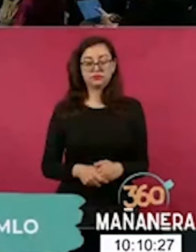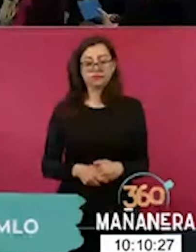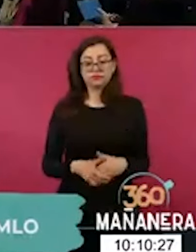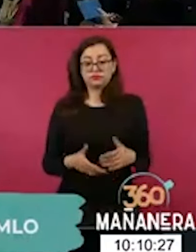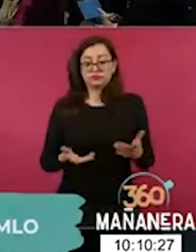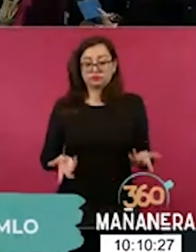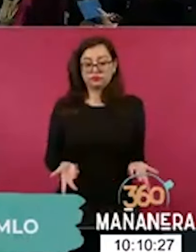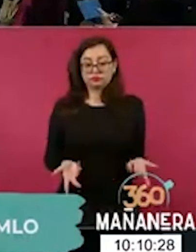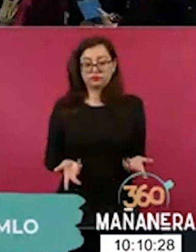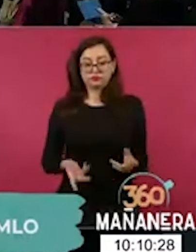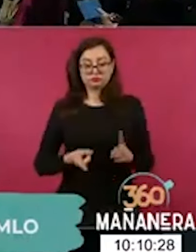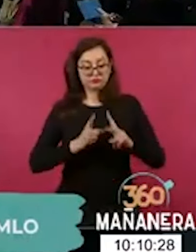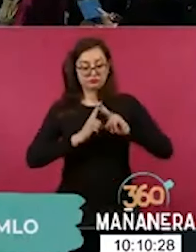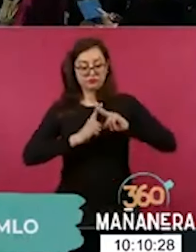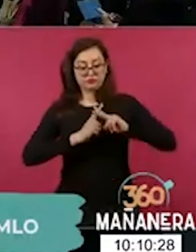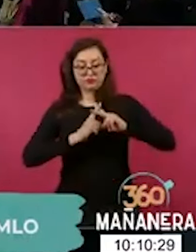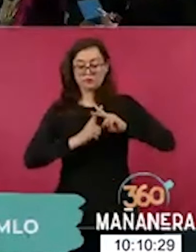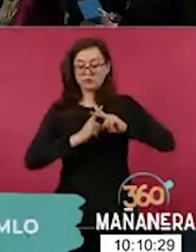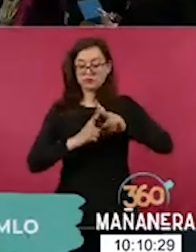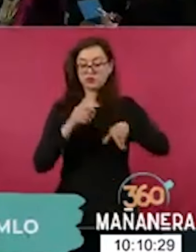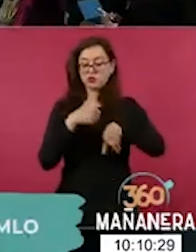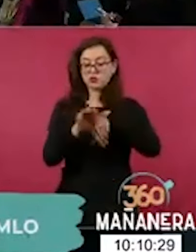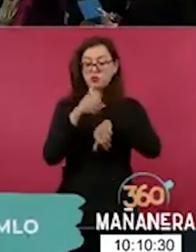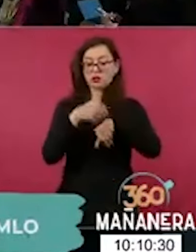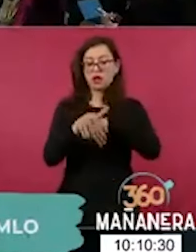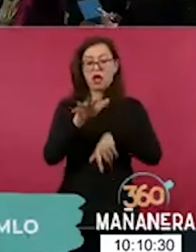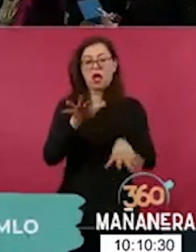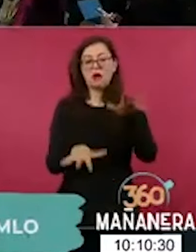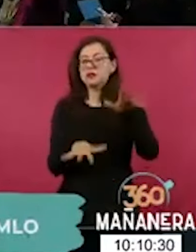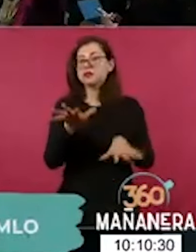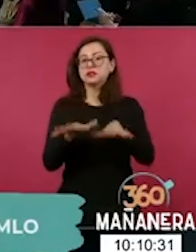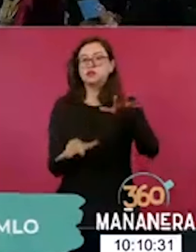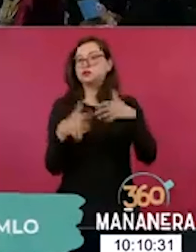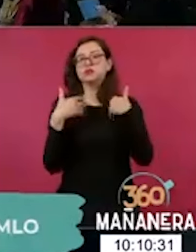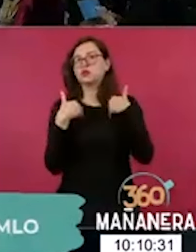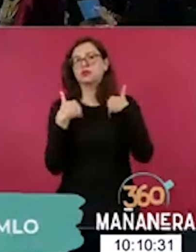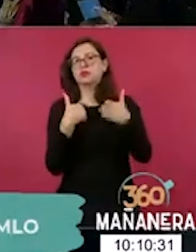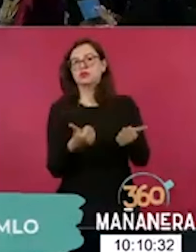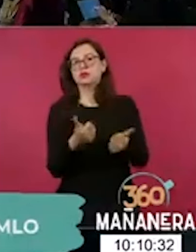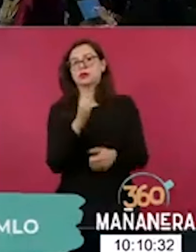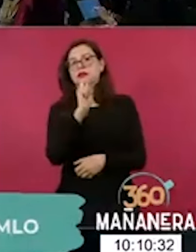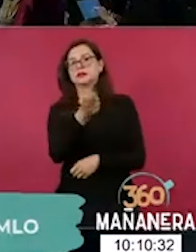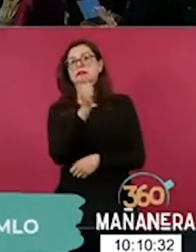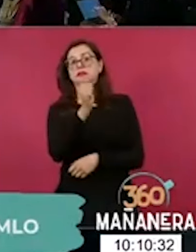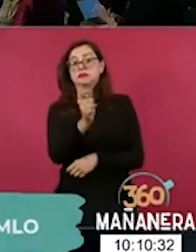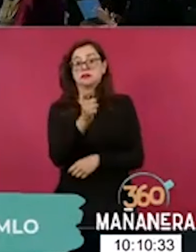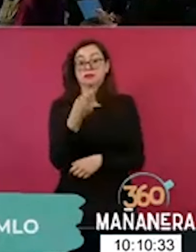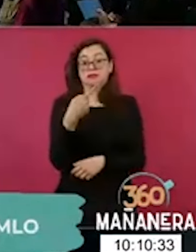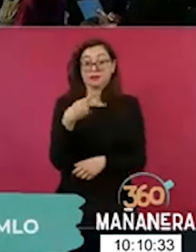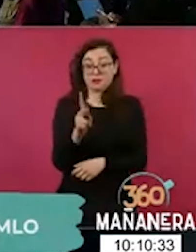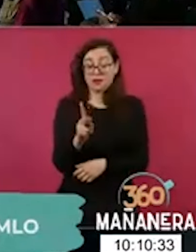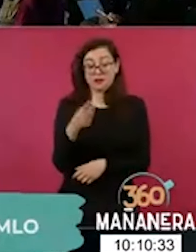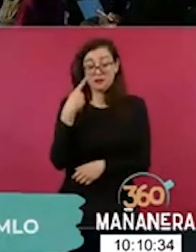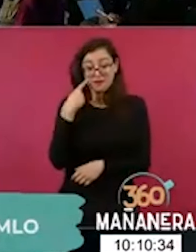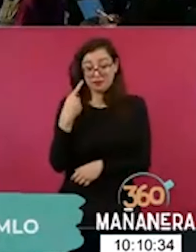dimensiona. Pero estaba lloviendo lo que hemos ahorrado por no permitir el